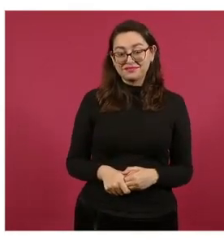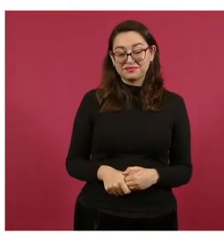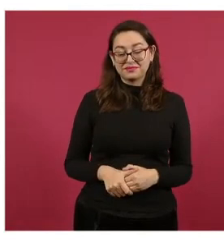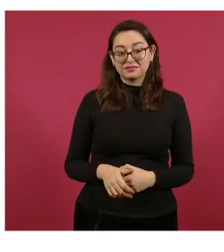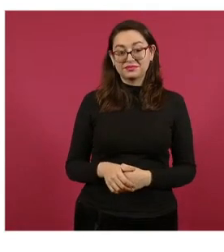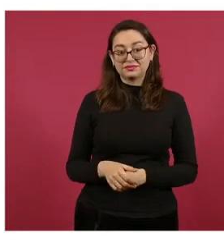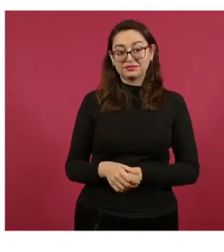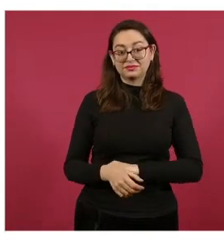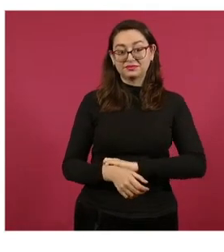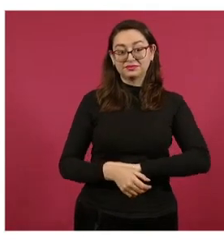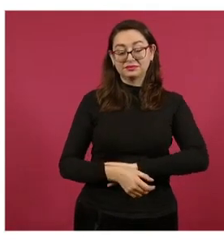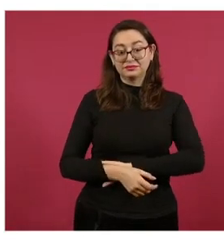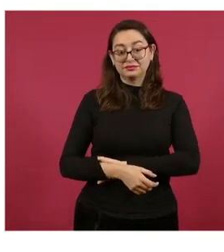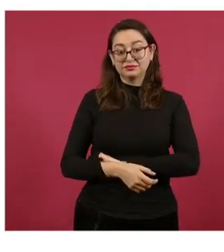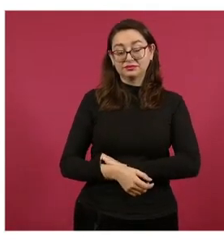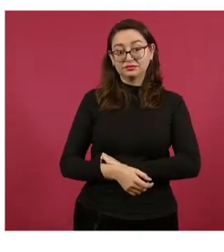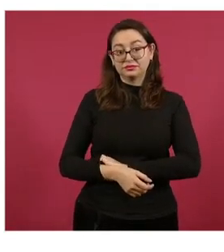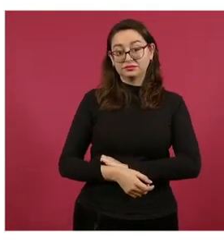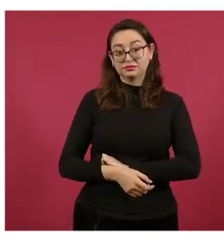aprobar.